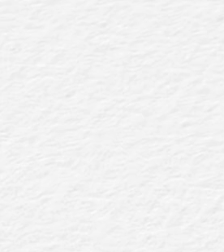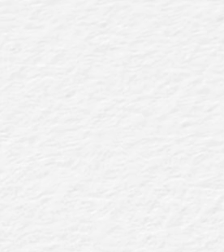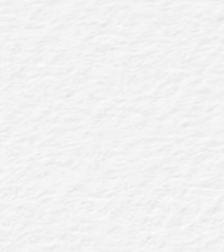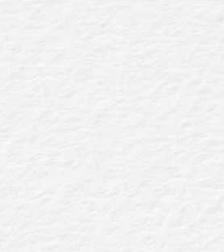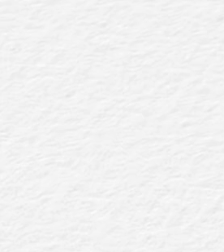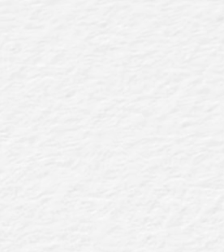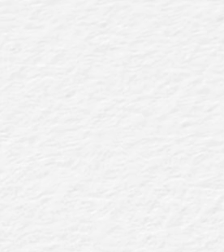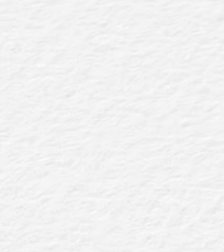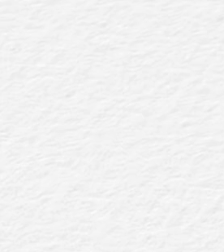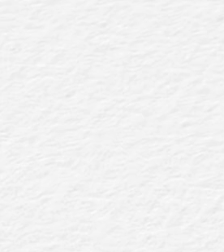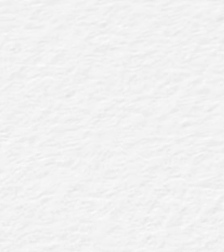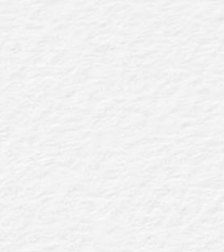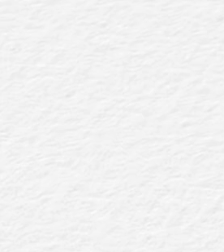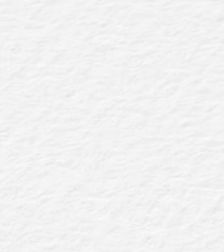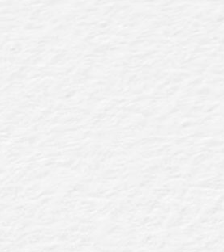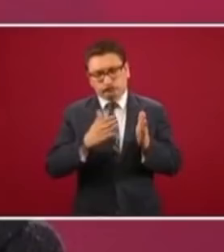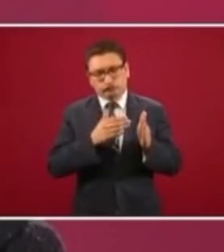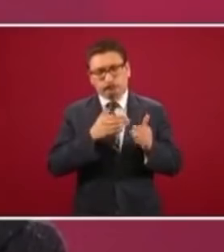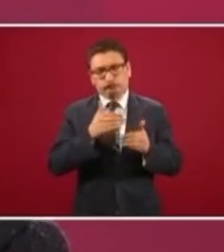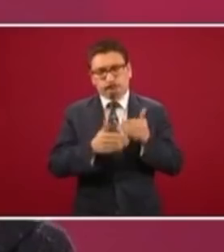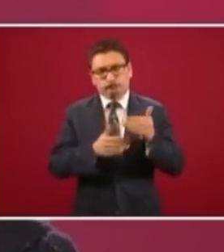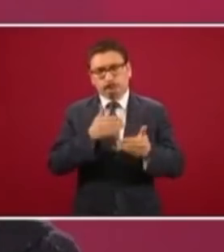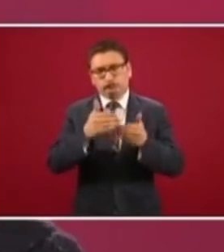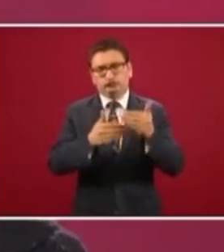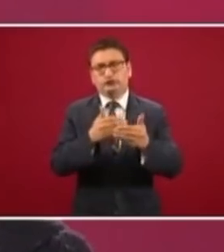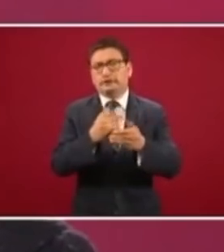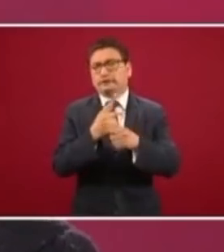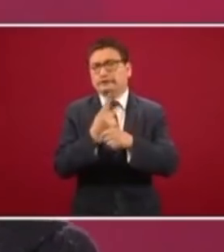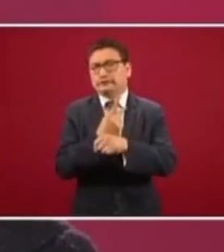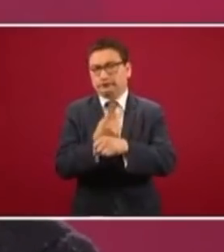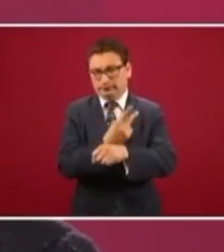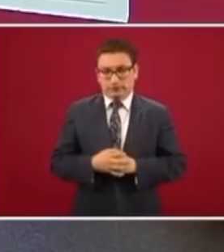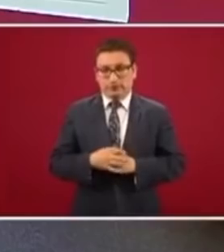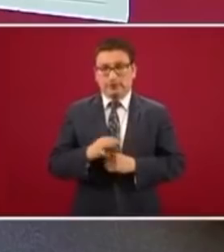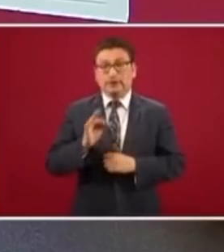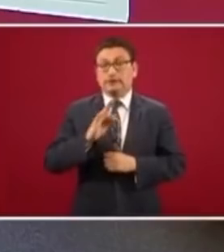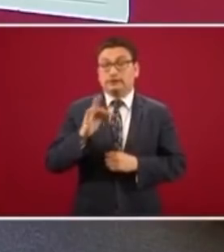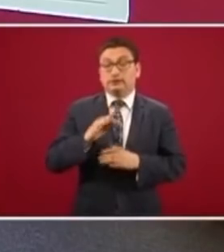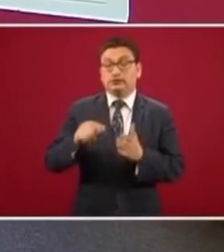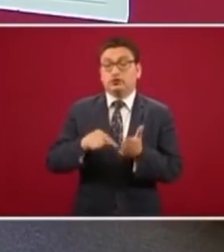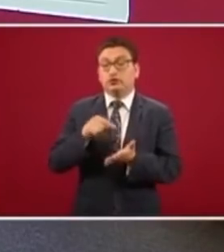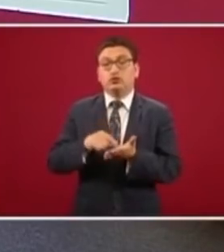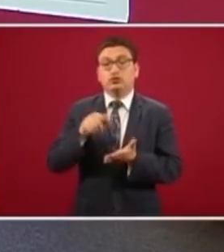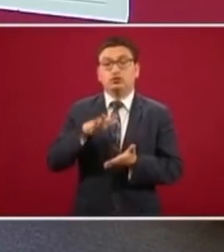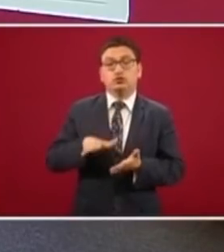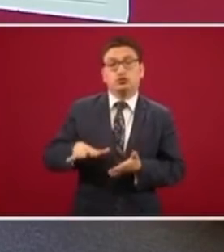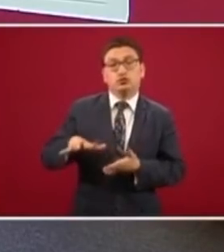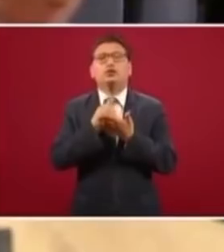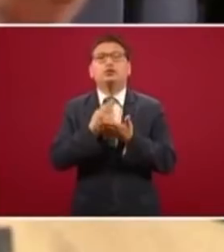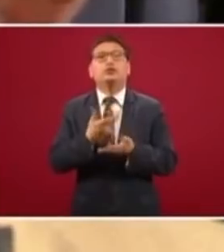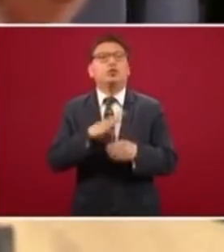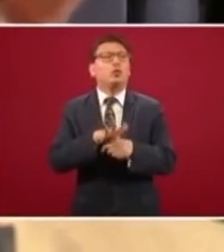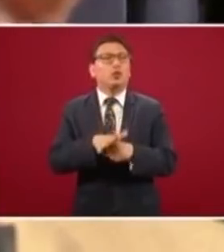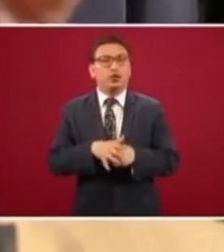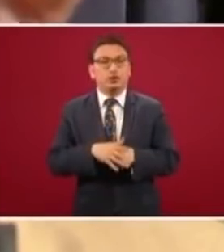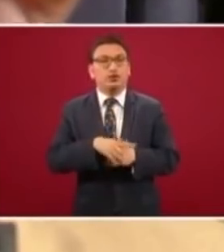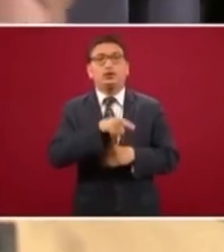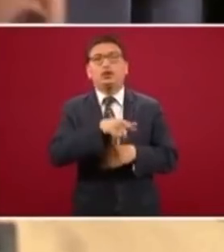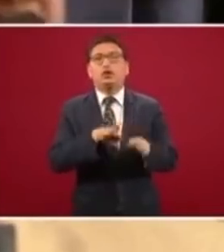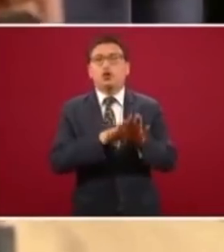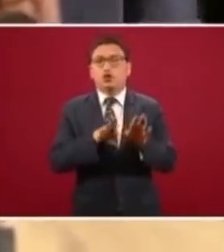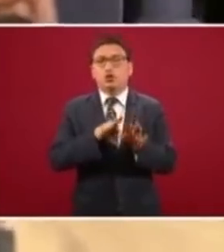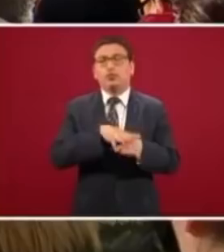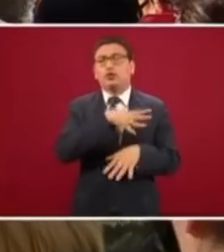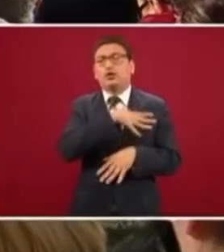propaga principalmente a través de la saliva. El tratamiento que recibirán los pacientes que dieron positivo será el siguiente. El tratamiento es de